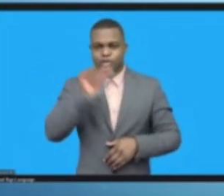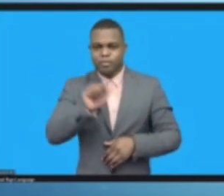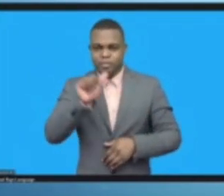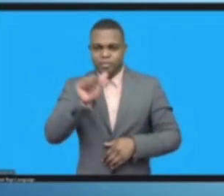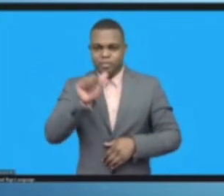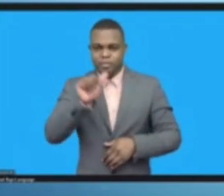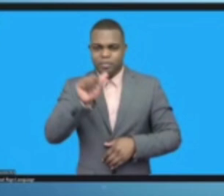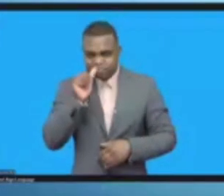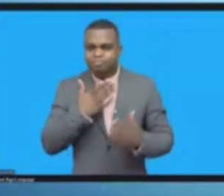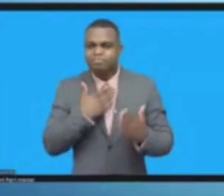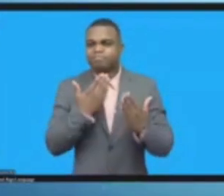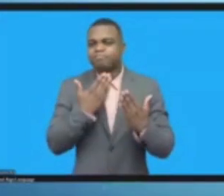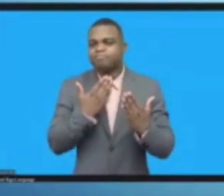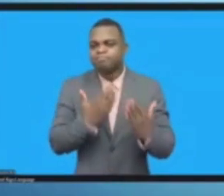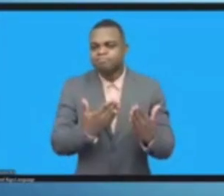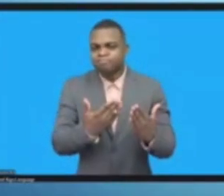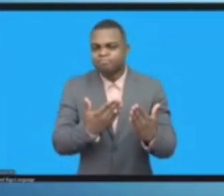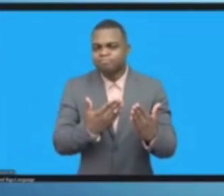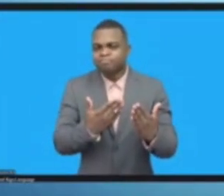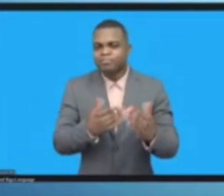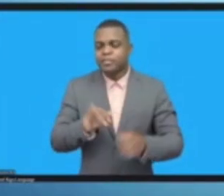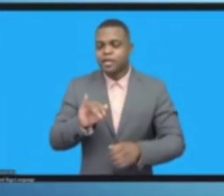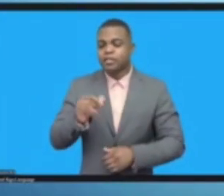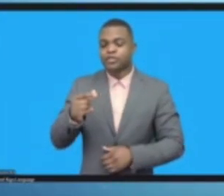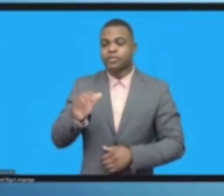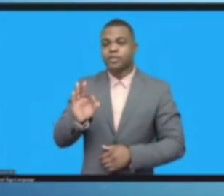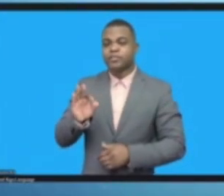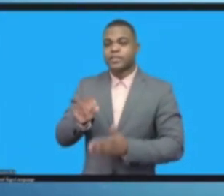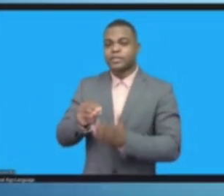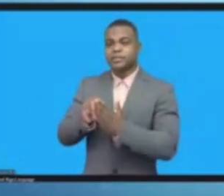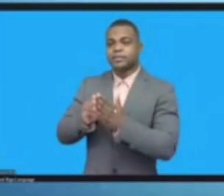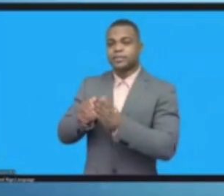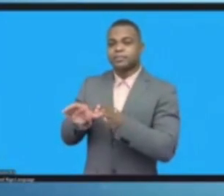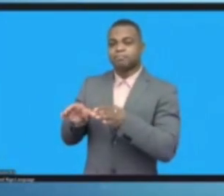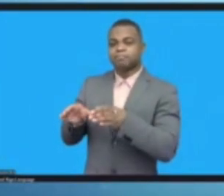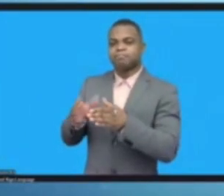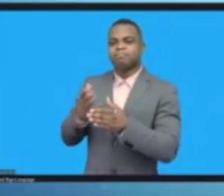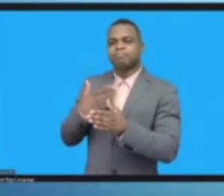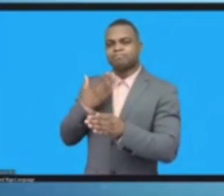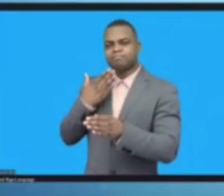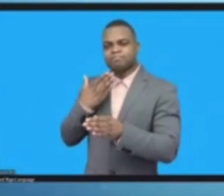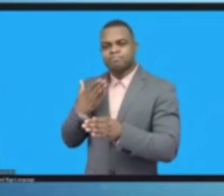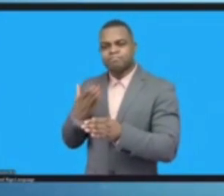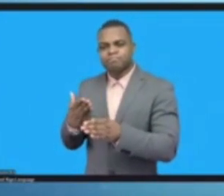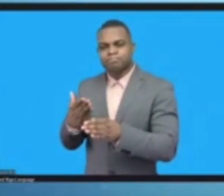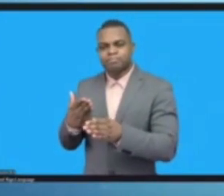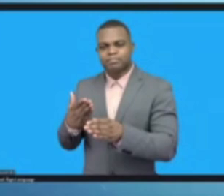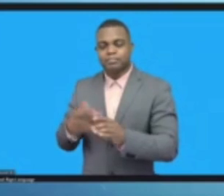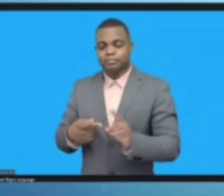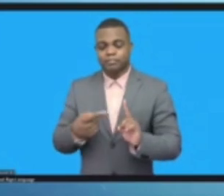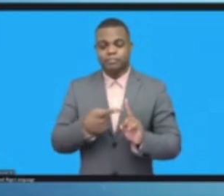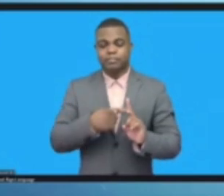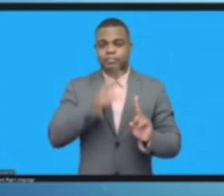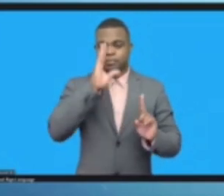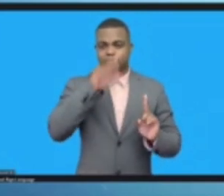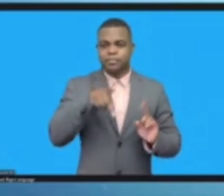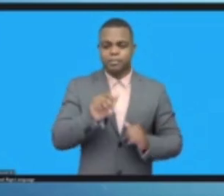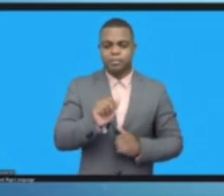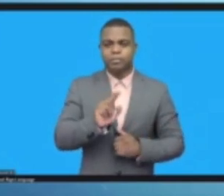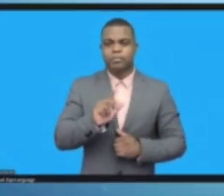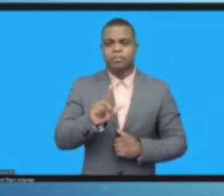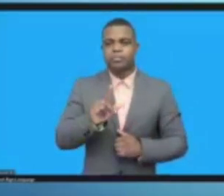por la organización de este décimo séptimo y jefe el panel de